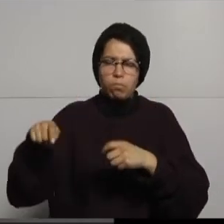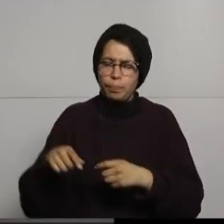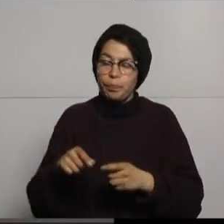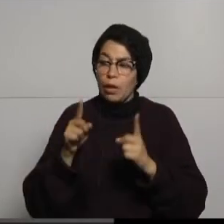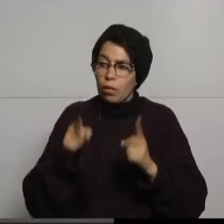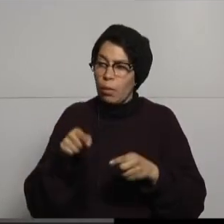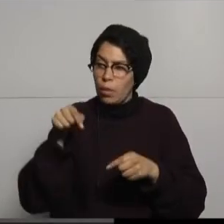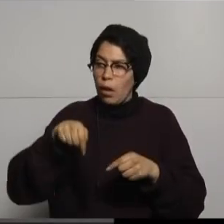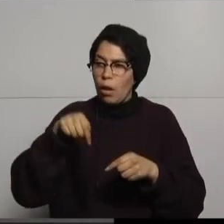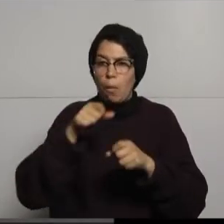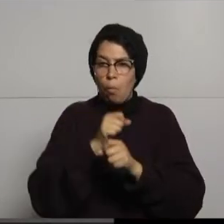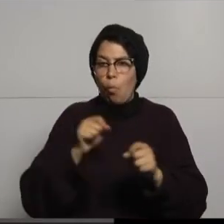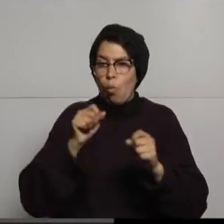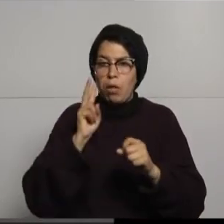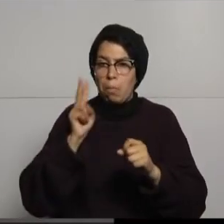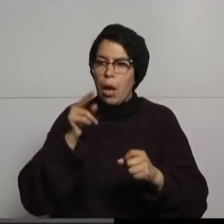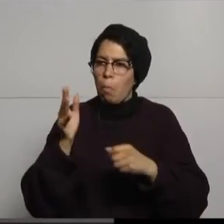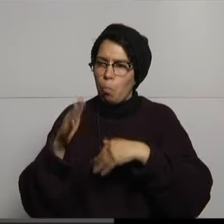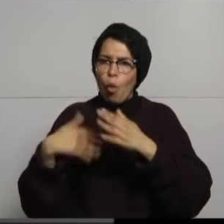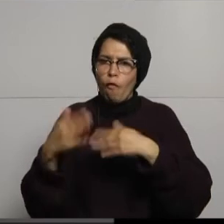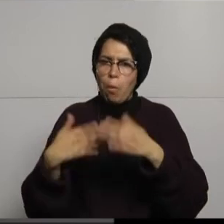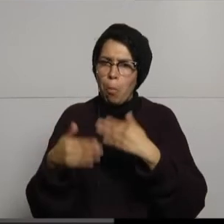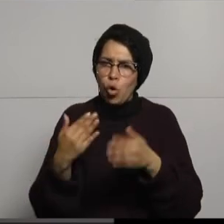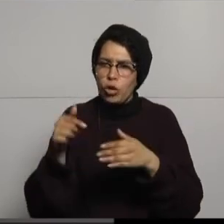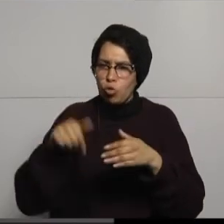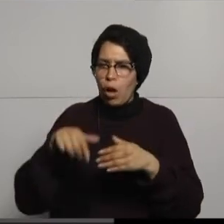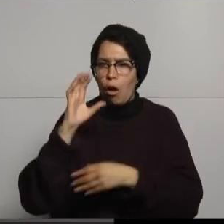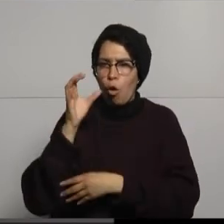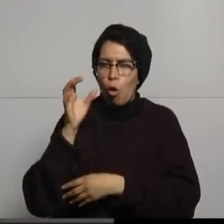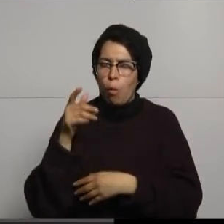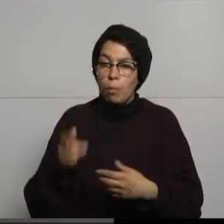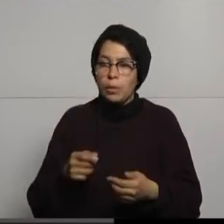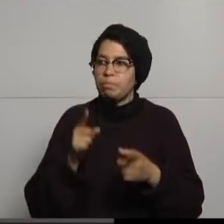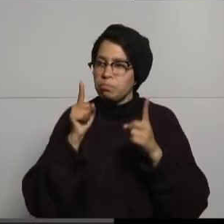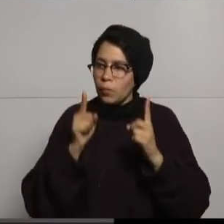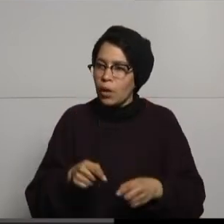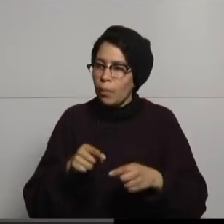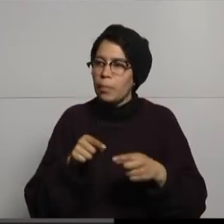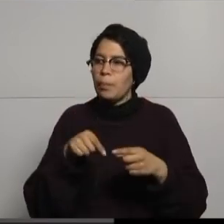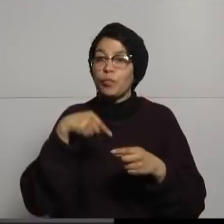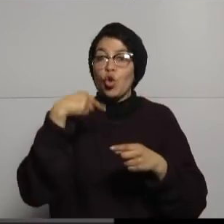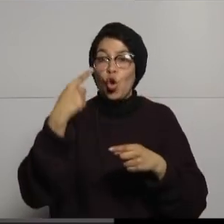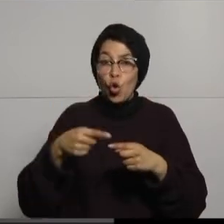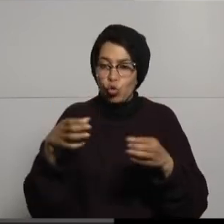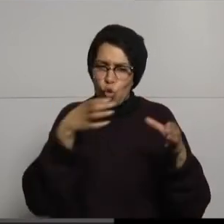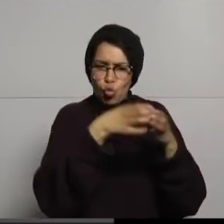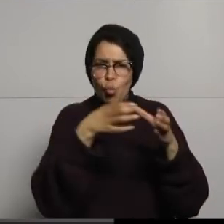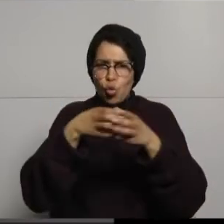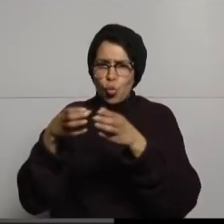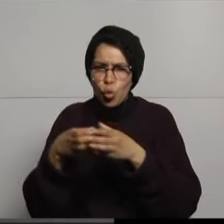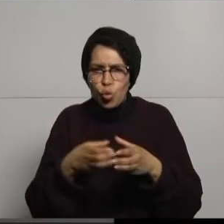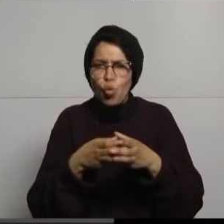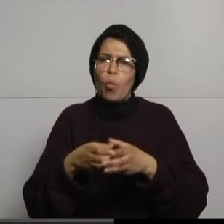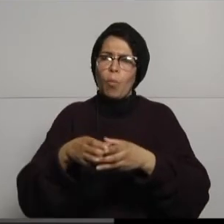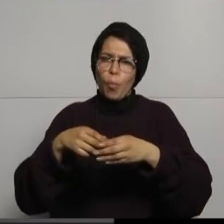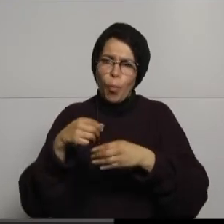transparencias. ¿Qué efectos ha tenido sobre el activismo la crisis social y económica agudizada por la pandemia? Ha